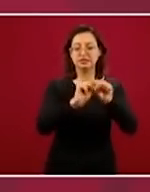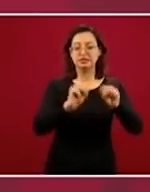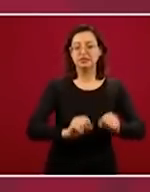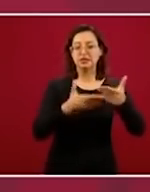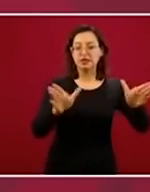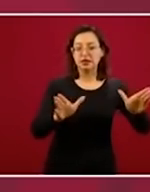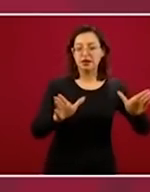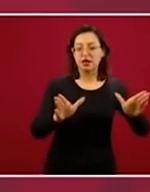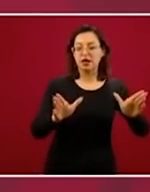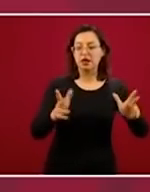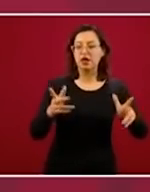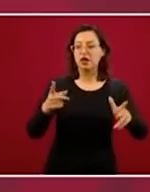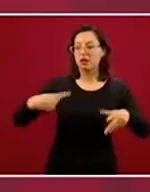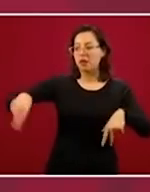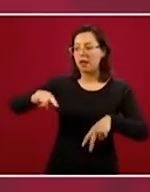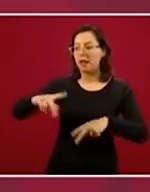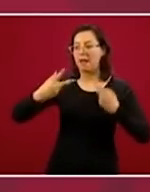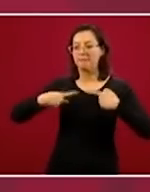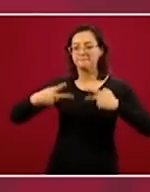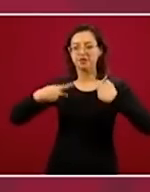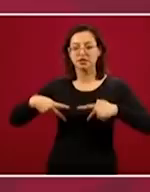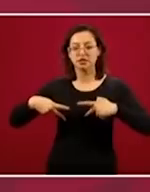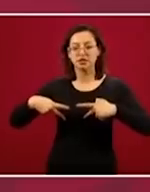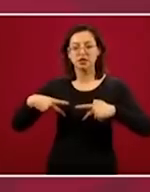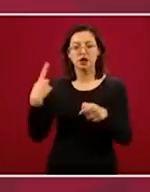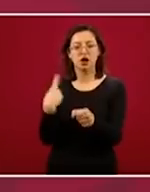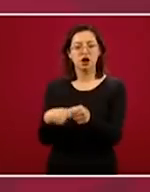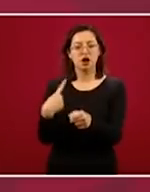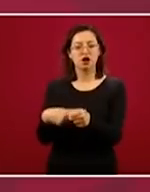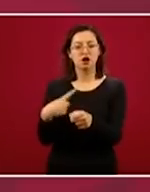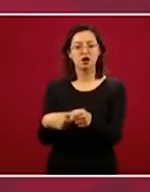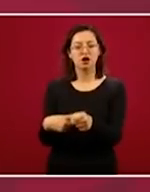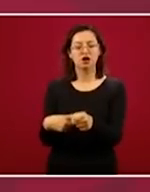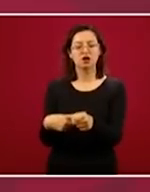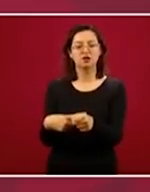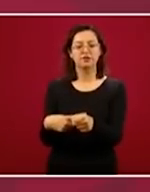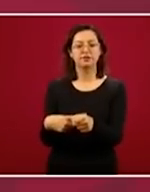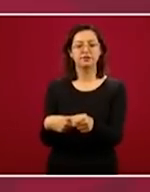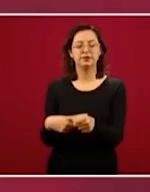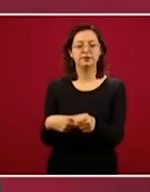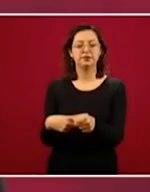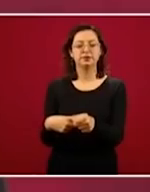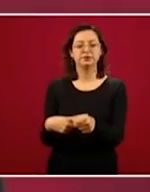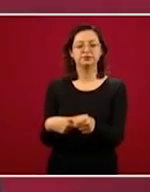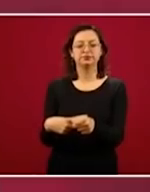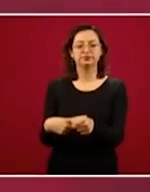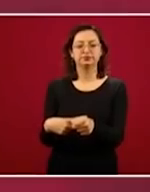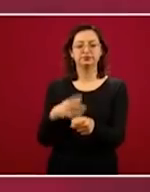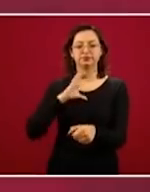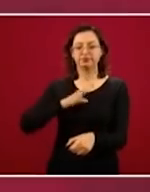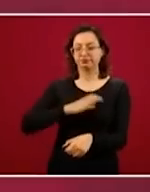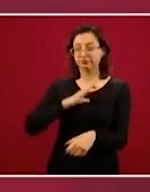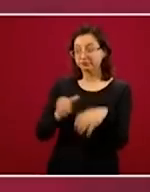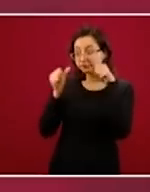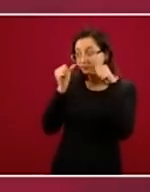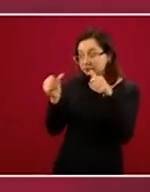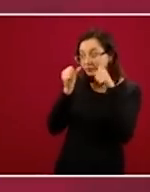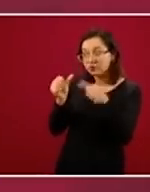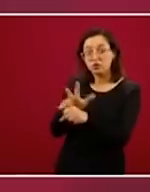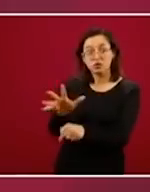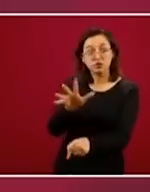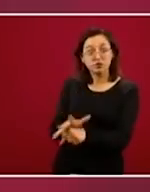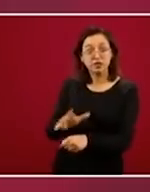para atender los casos de cáncer de